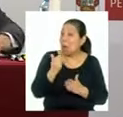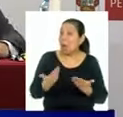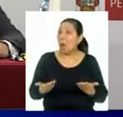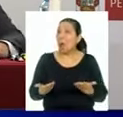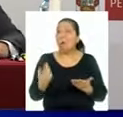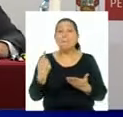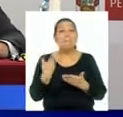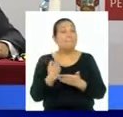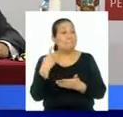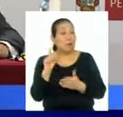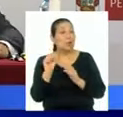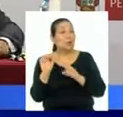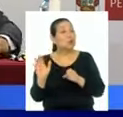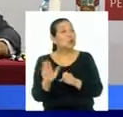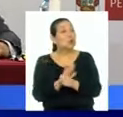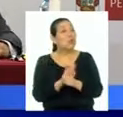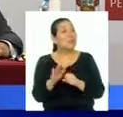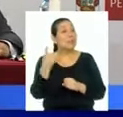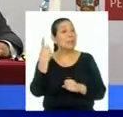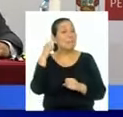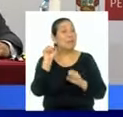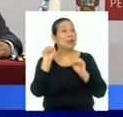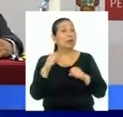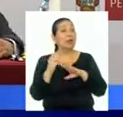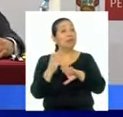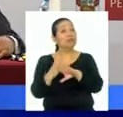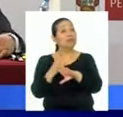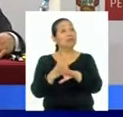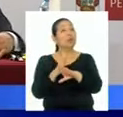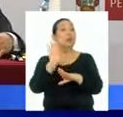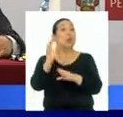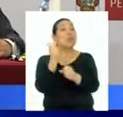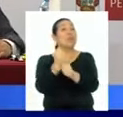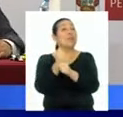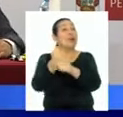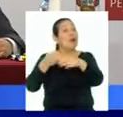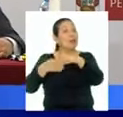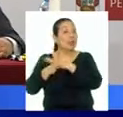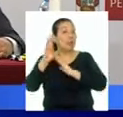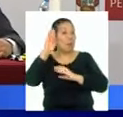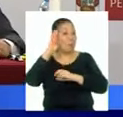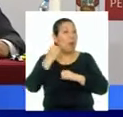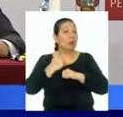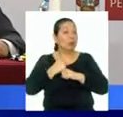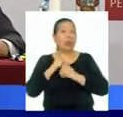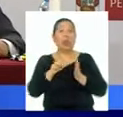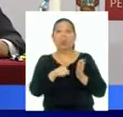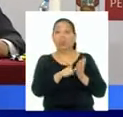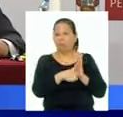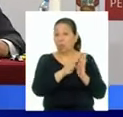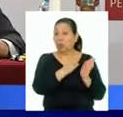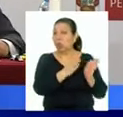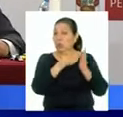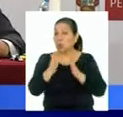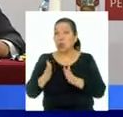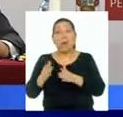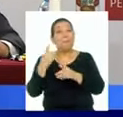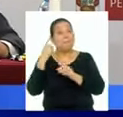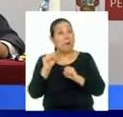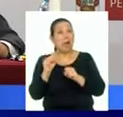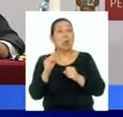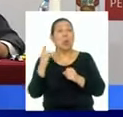además con las condiciones suficientes como para desarrollar el trabajo policial. Después tenemos 9 espacios adecuados en comisarías